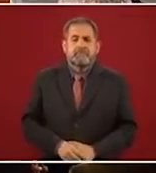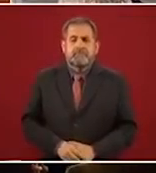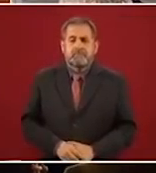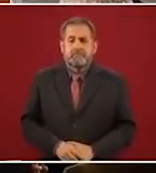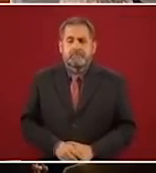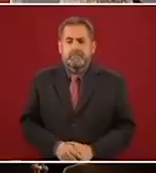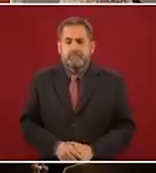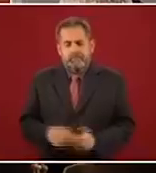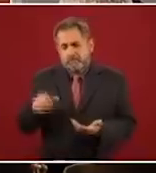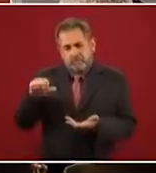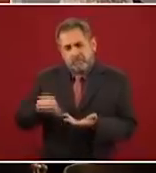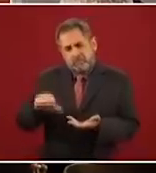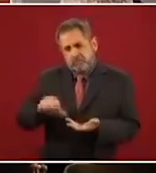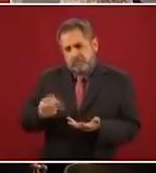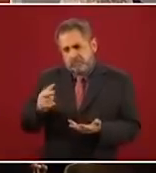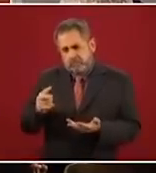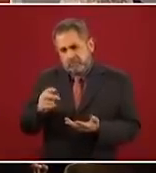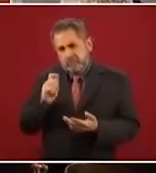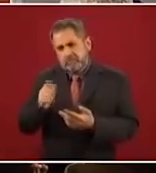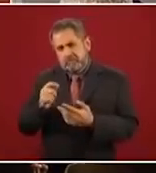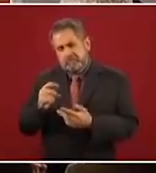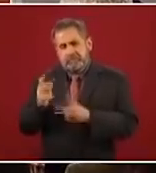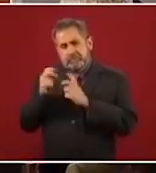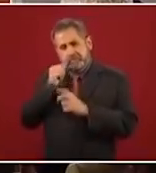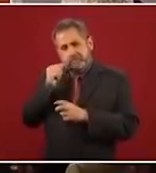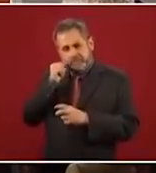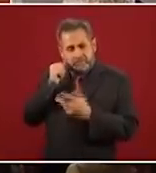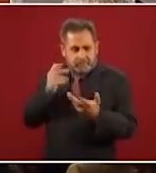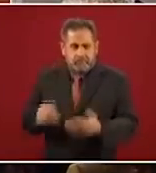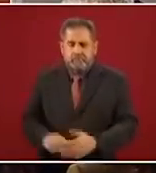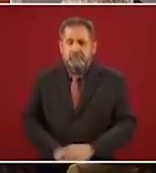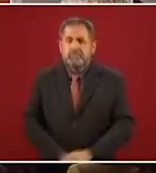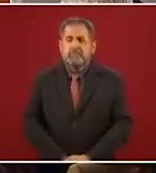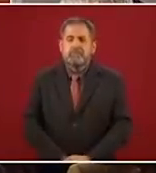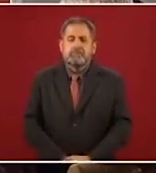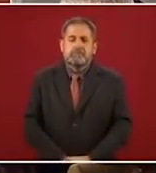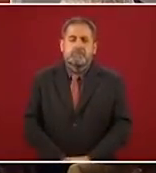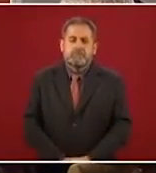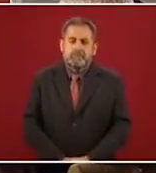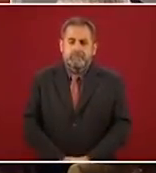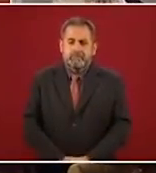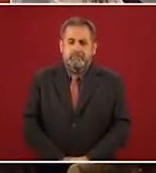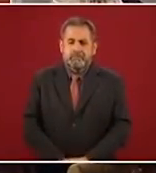Digo, el CIL de hoy, pero esos son los robos de ayer.